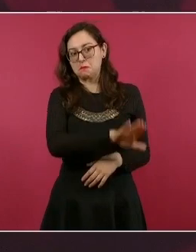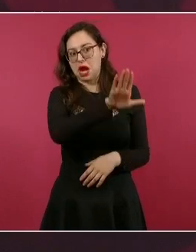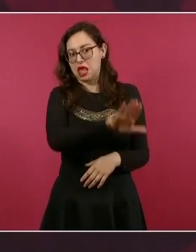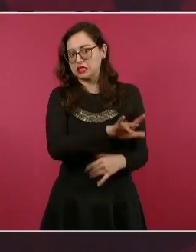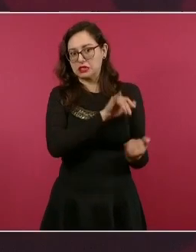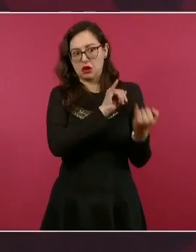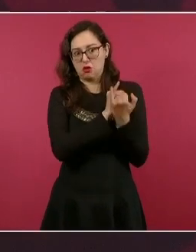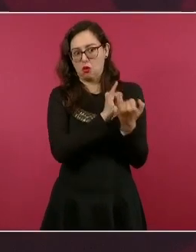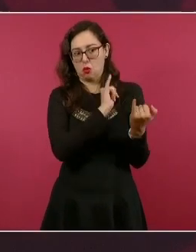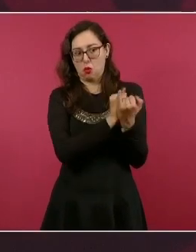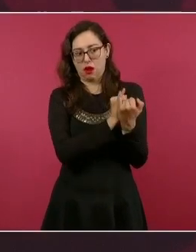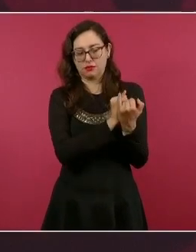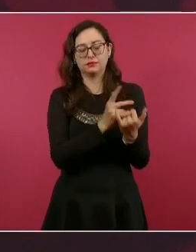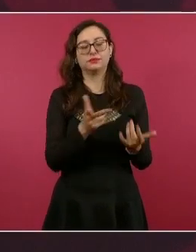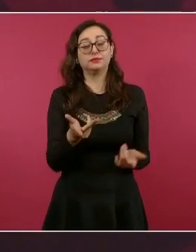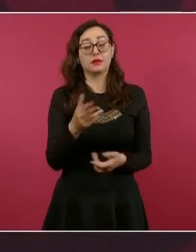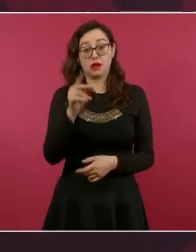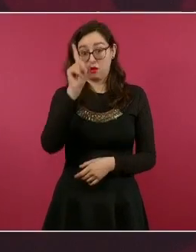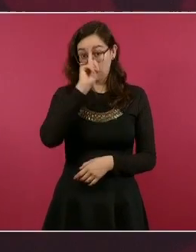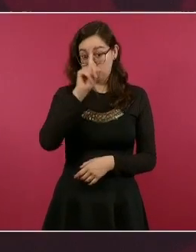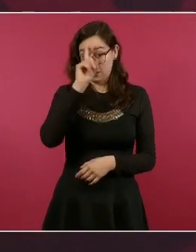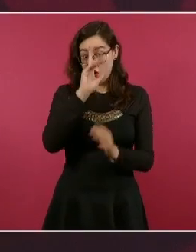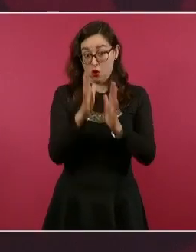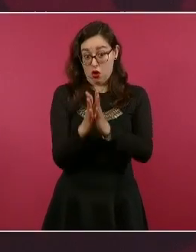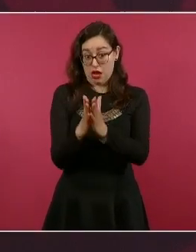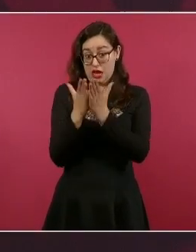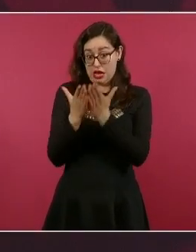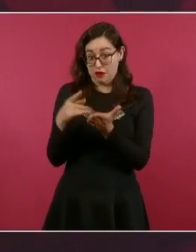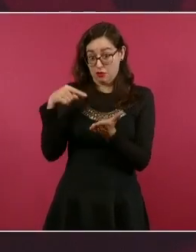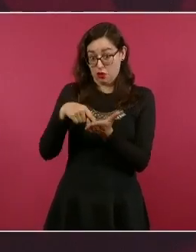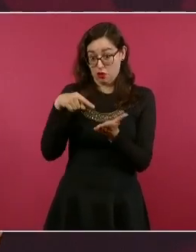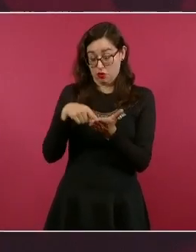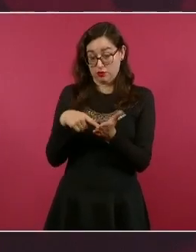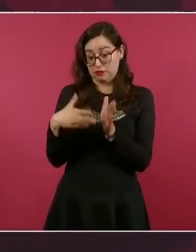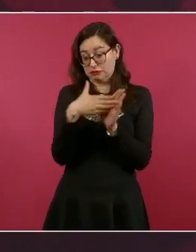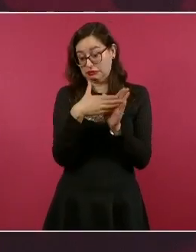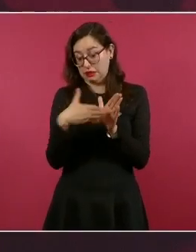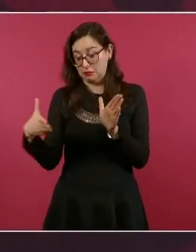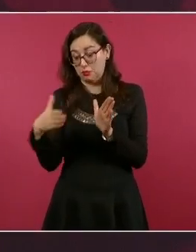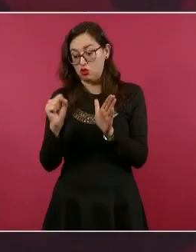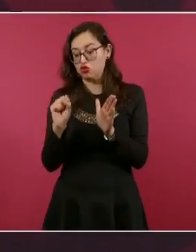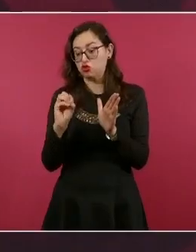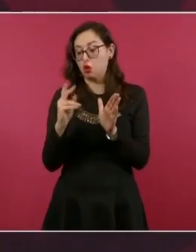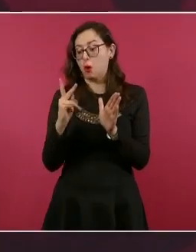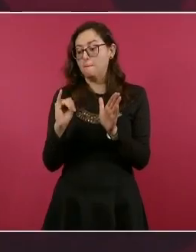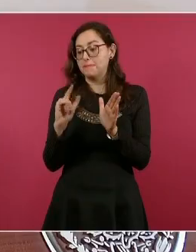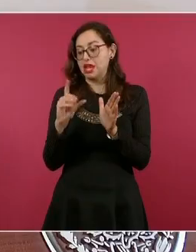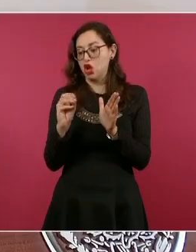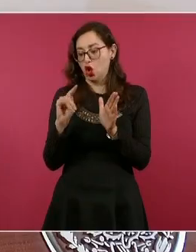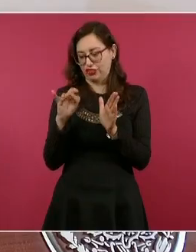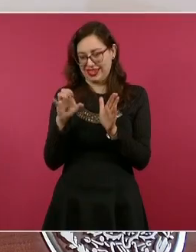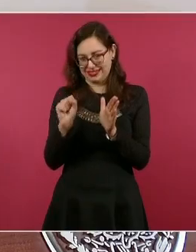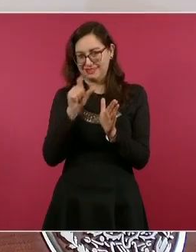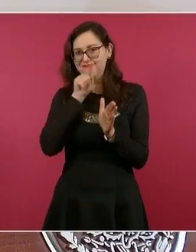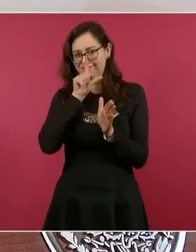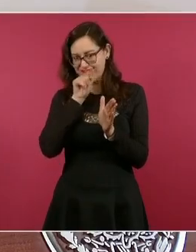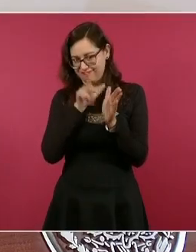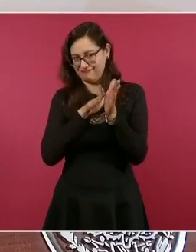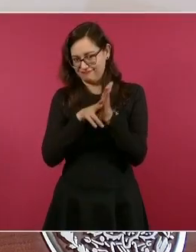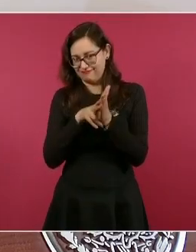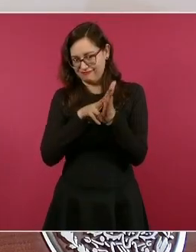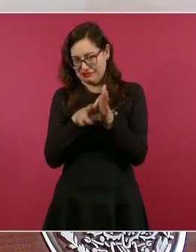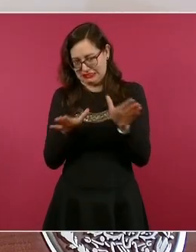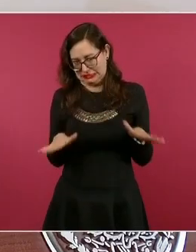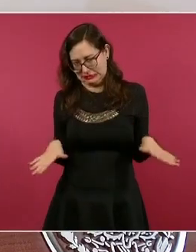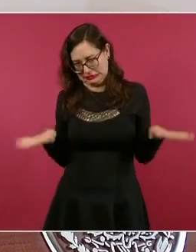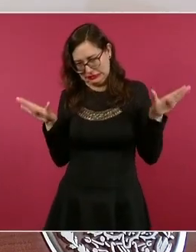de Francisco I. Madero. Es un libro muy bien escrito, muy fundado, es